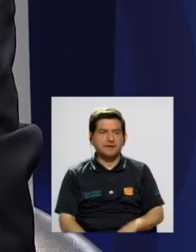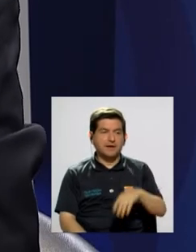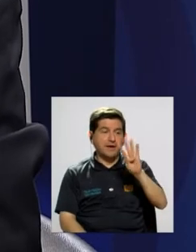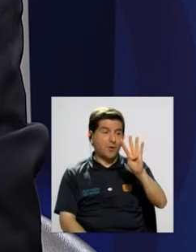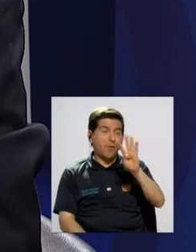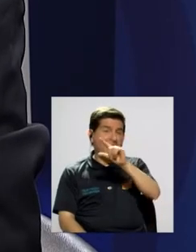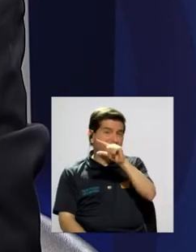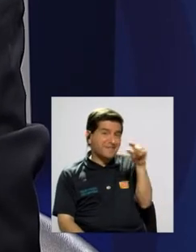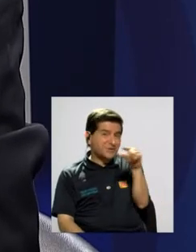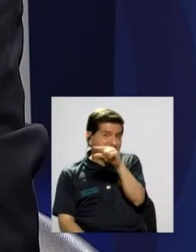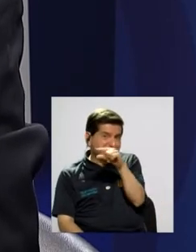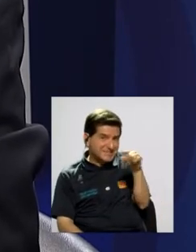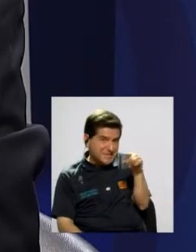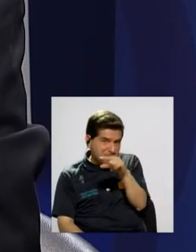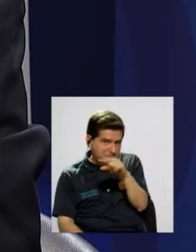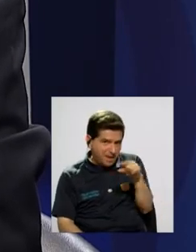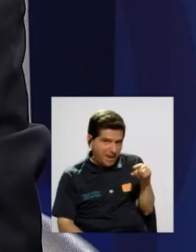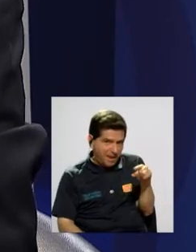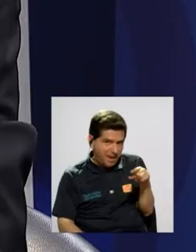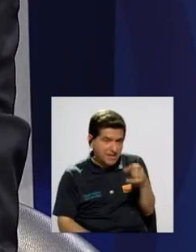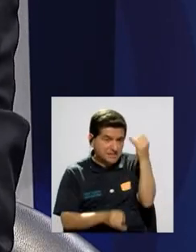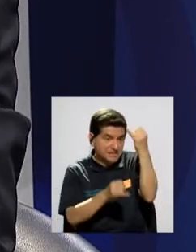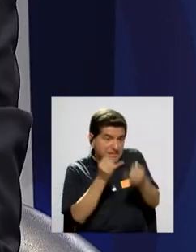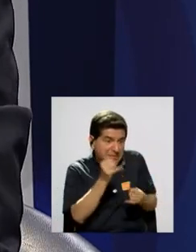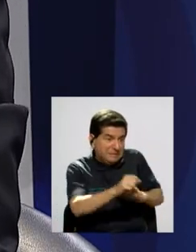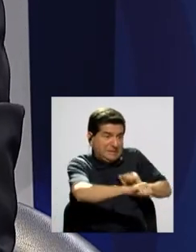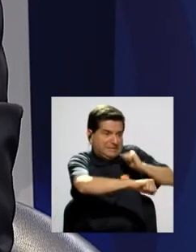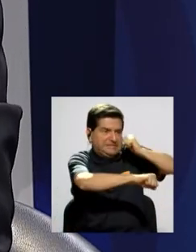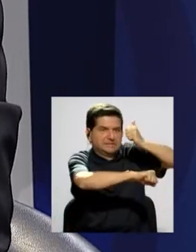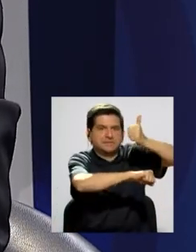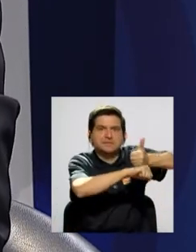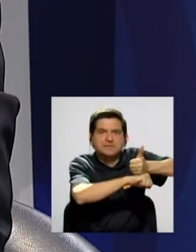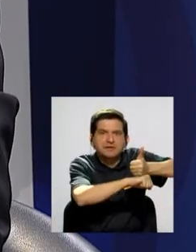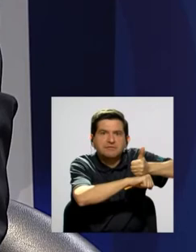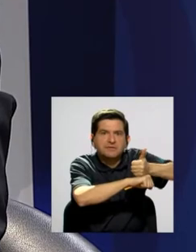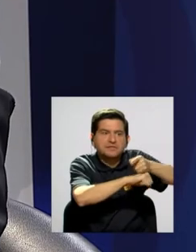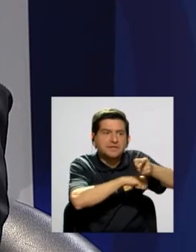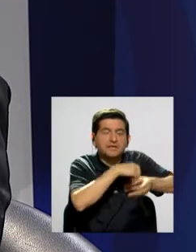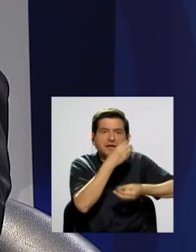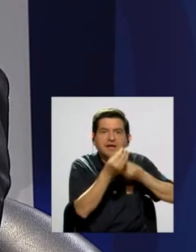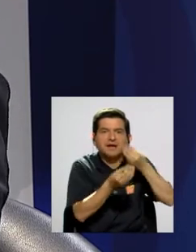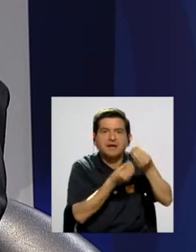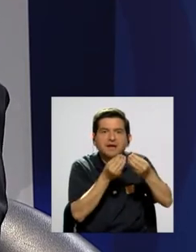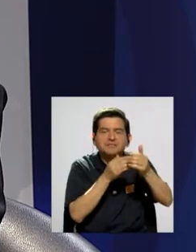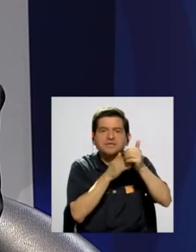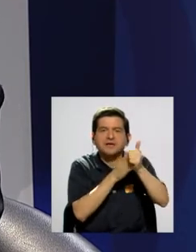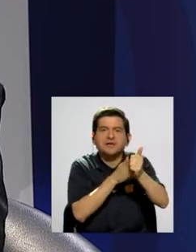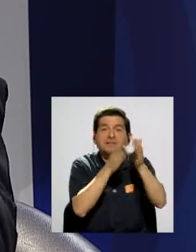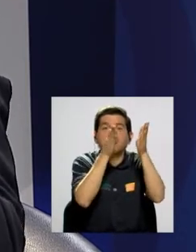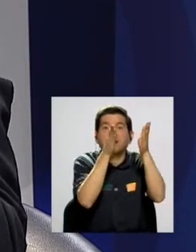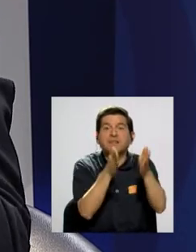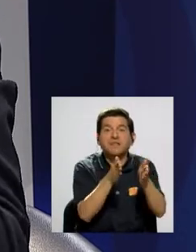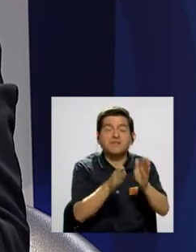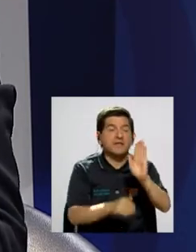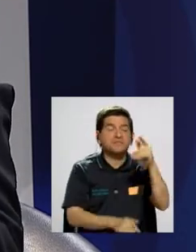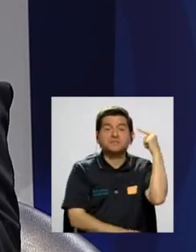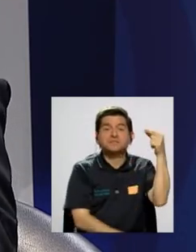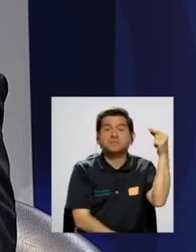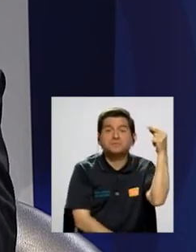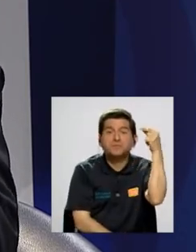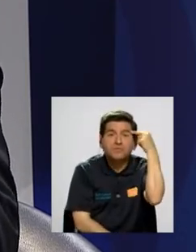4 semanas para terminar de conformar lo que va a ser ese liderazgo de su